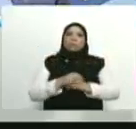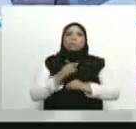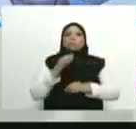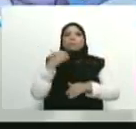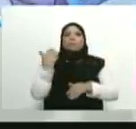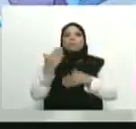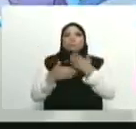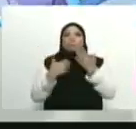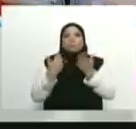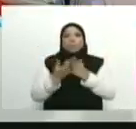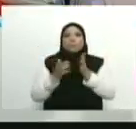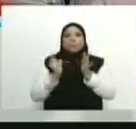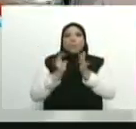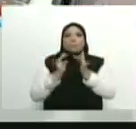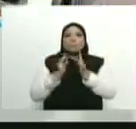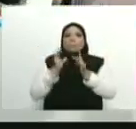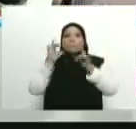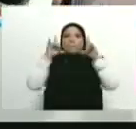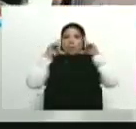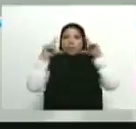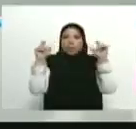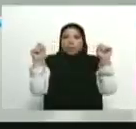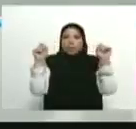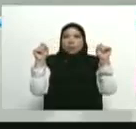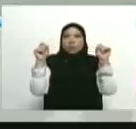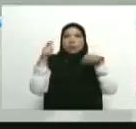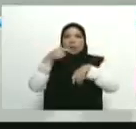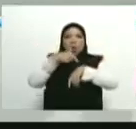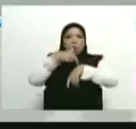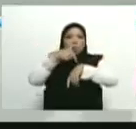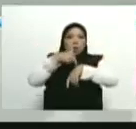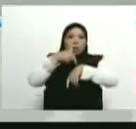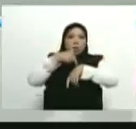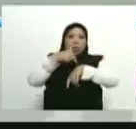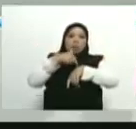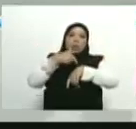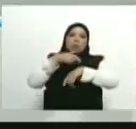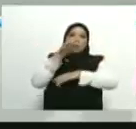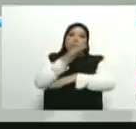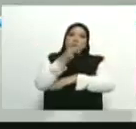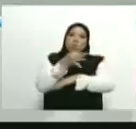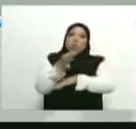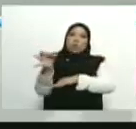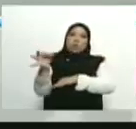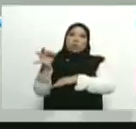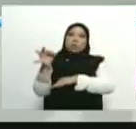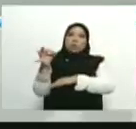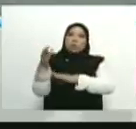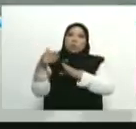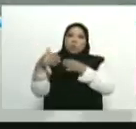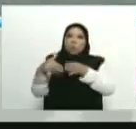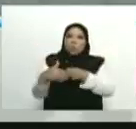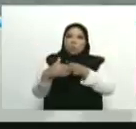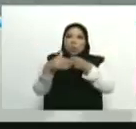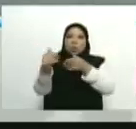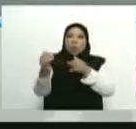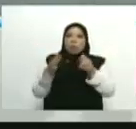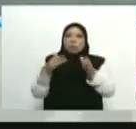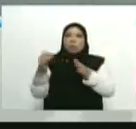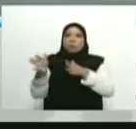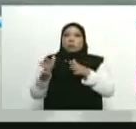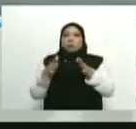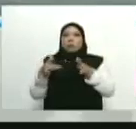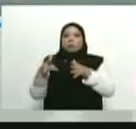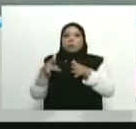ventajas directas, la inteligencia. La hora del día, la hora del día más perfecta para los vientos. Correcto. Los vientos favorables. Y